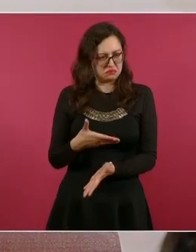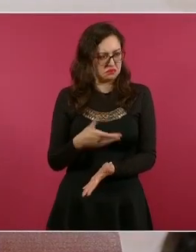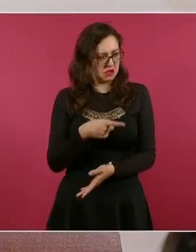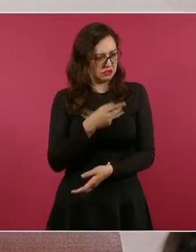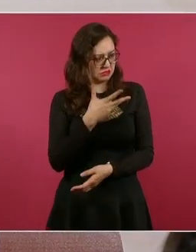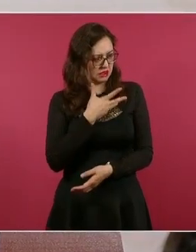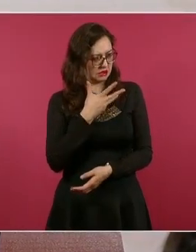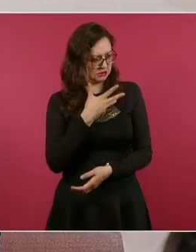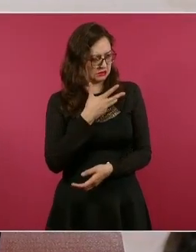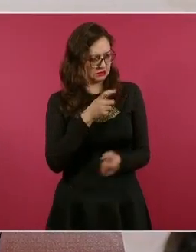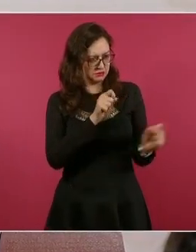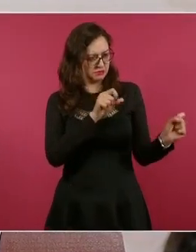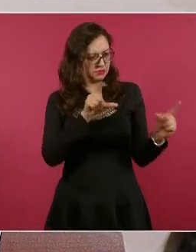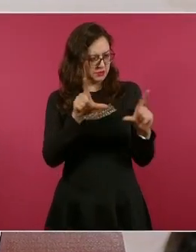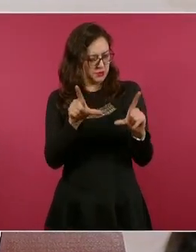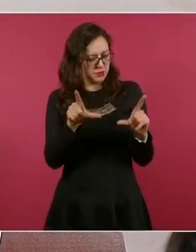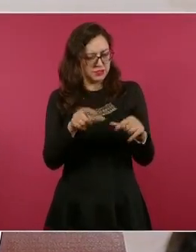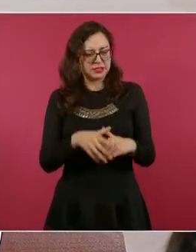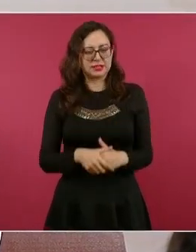portada,